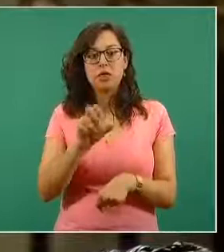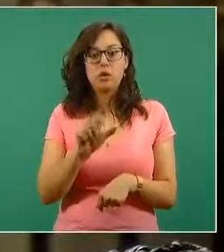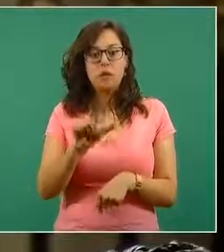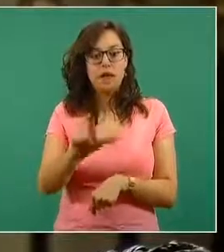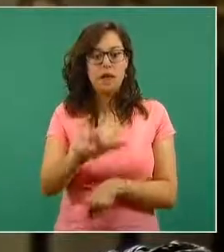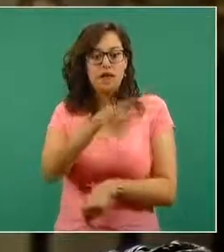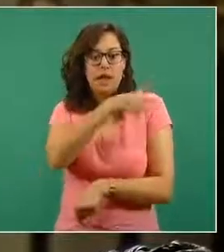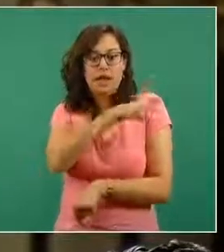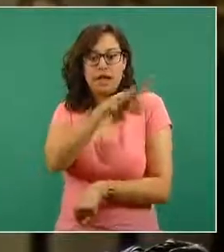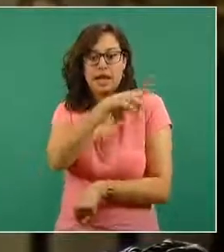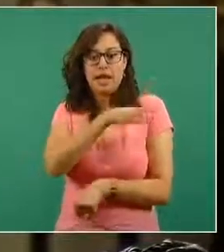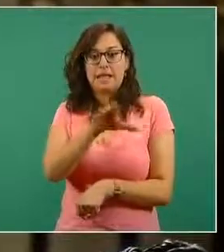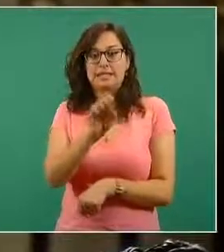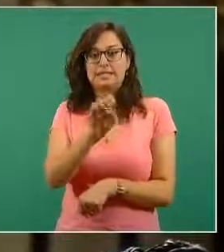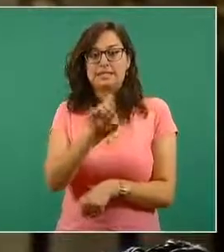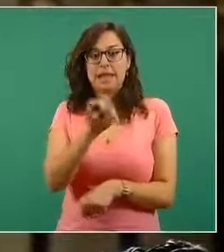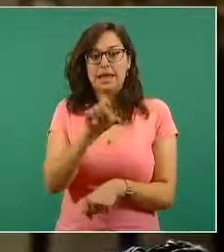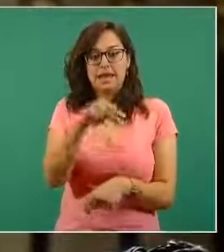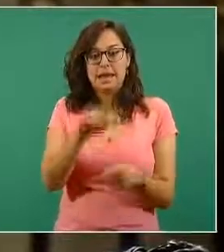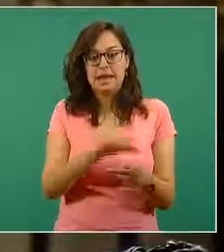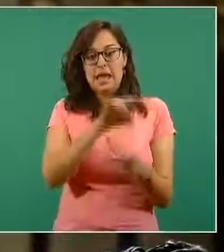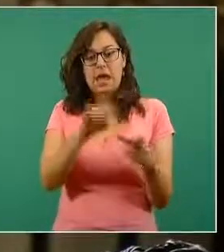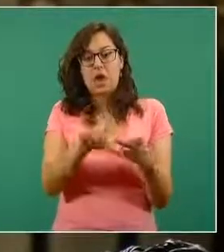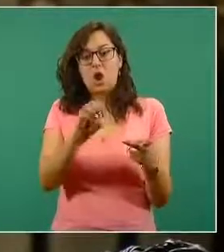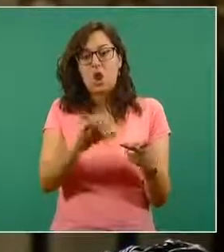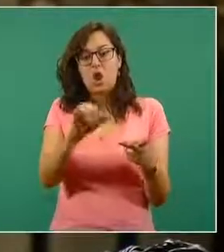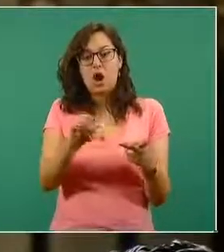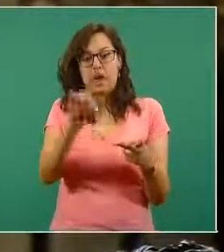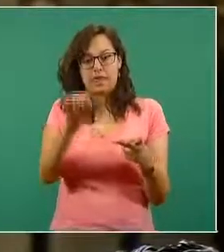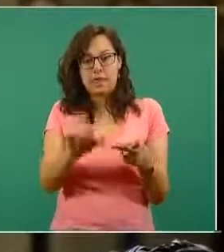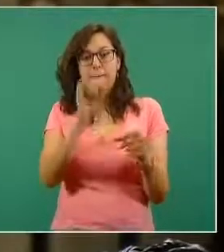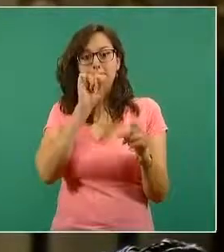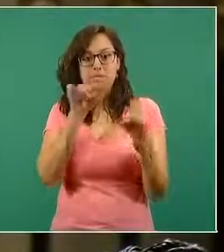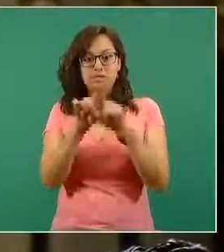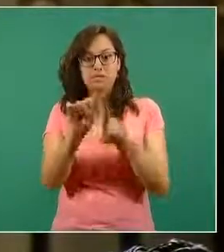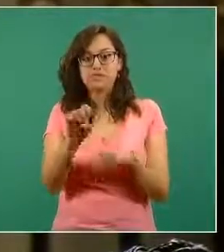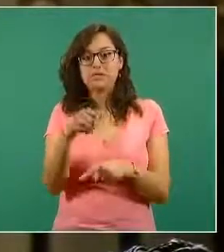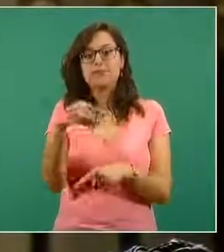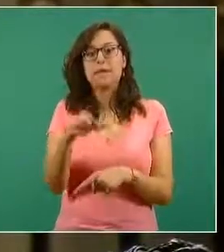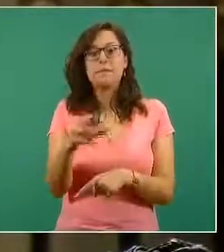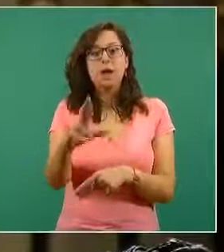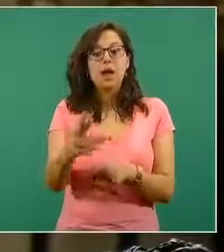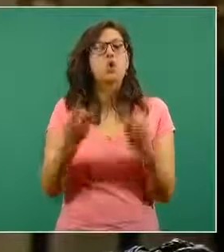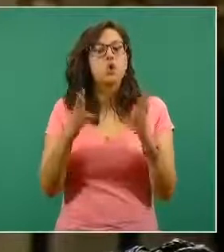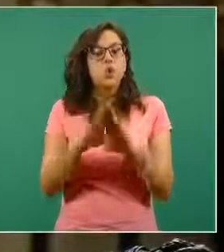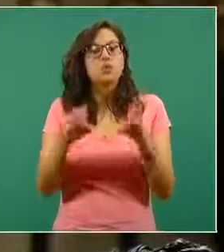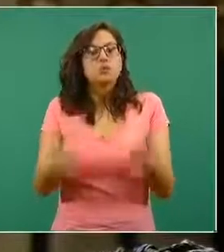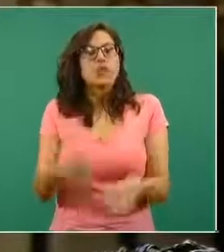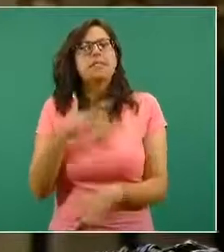Nacional, y el señor Rafael Ojeda, el almirante Rafael Ojeda también, si fue